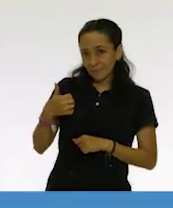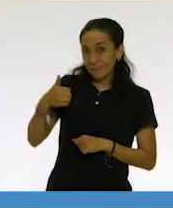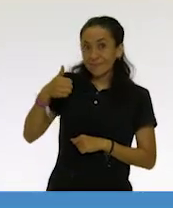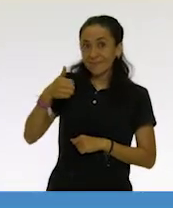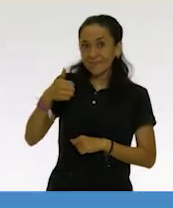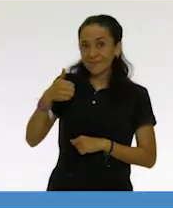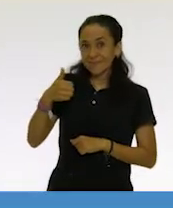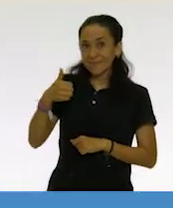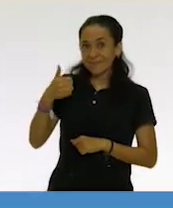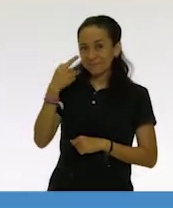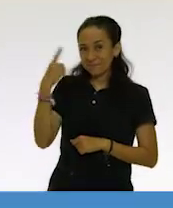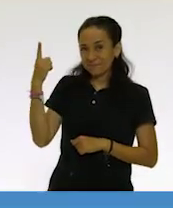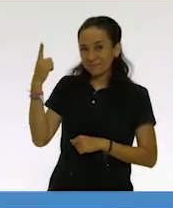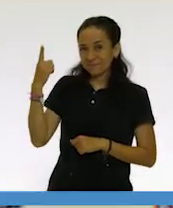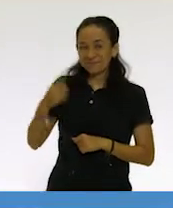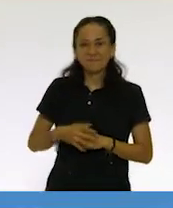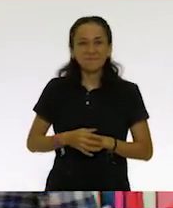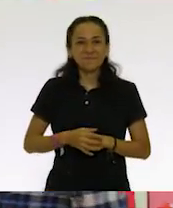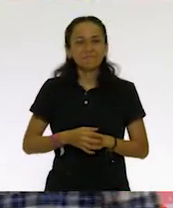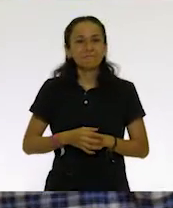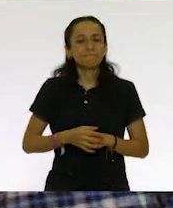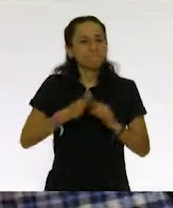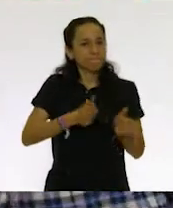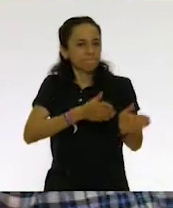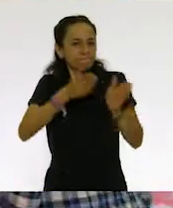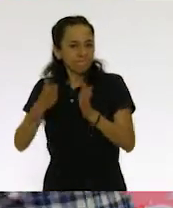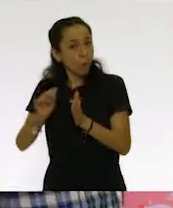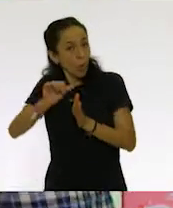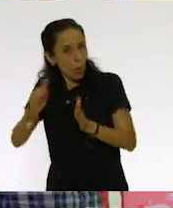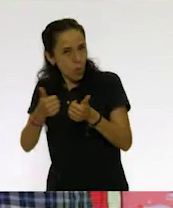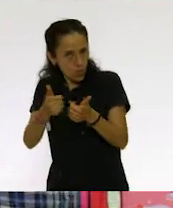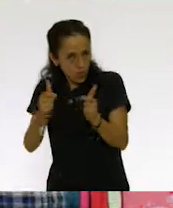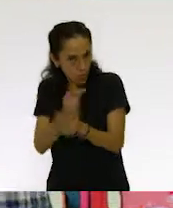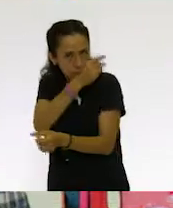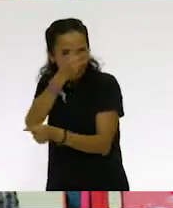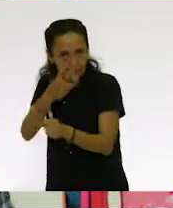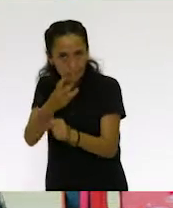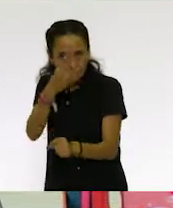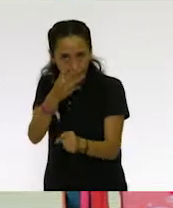Seis. Y tercer grupo.